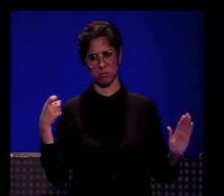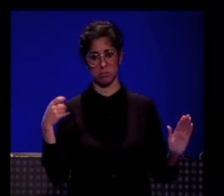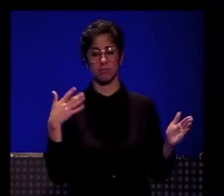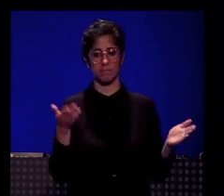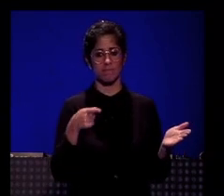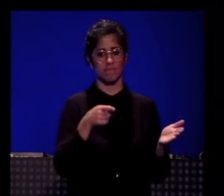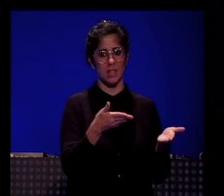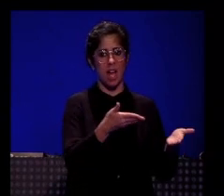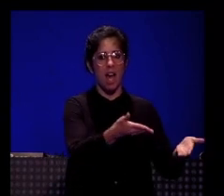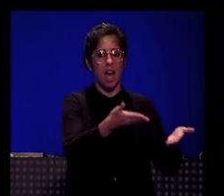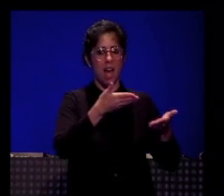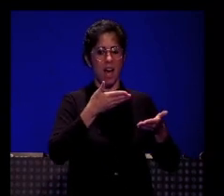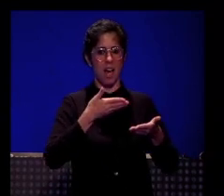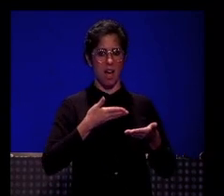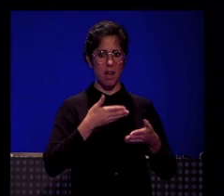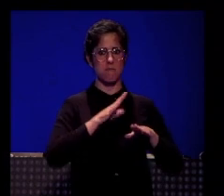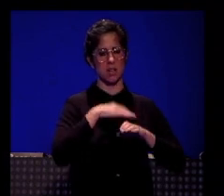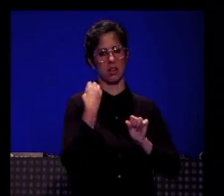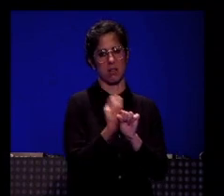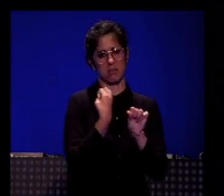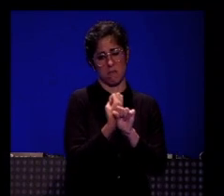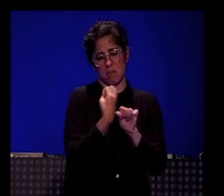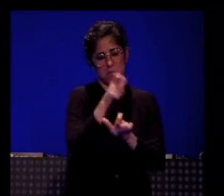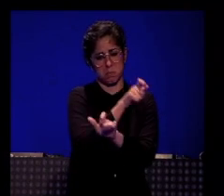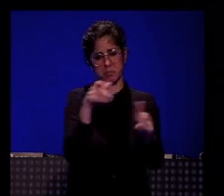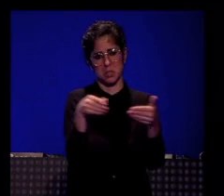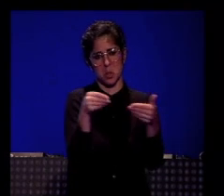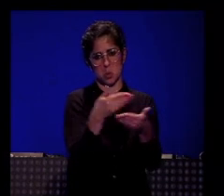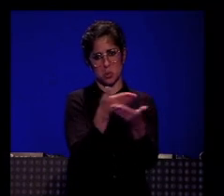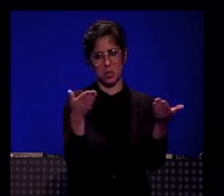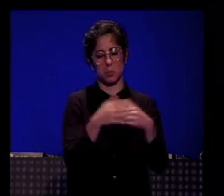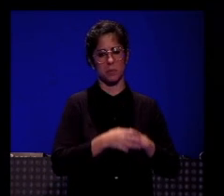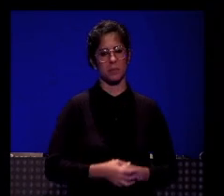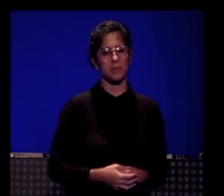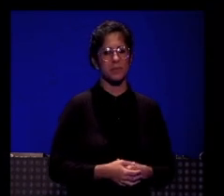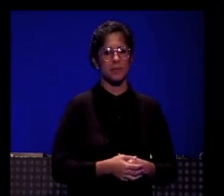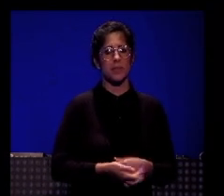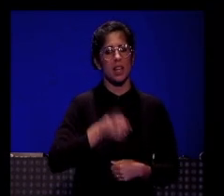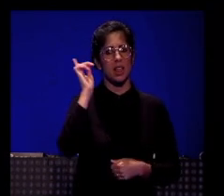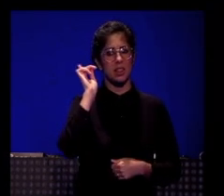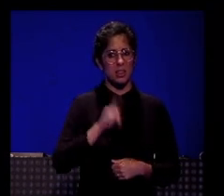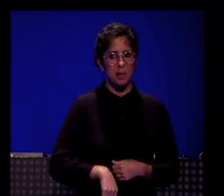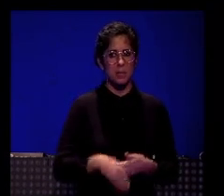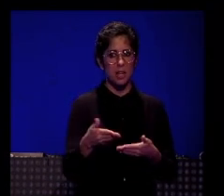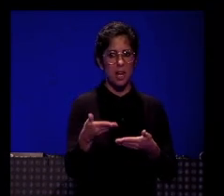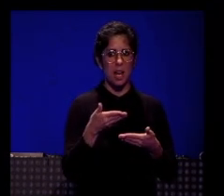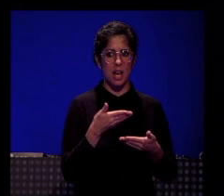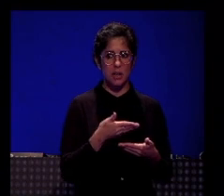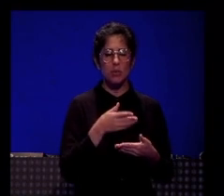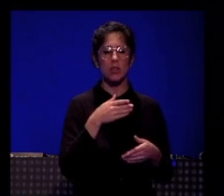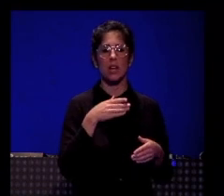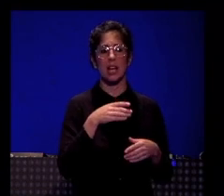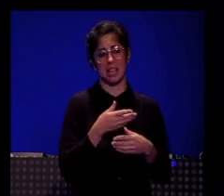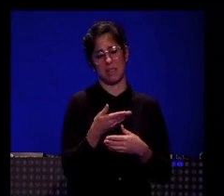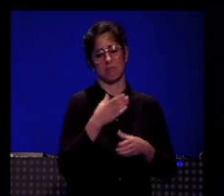va a ayudar sobre todo a la hora de poder trabajar con los usuarios otra de las cosas que nos ayudan es a mejorar la conversión del bendit y el beneficio